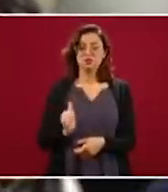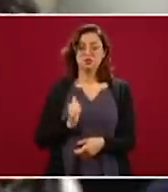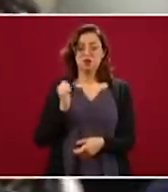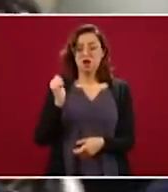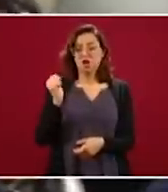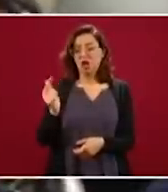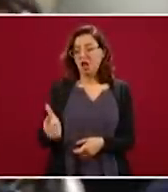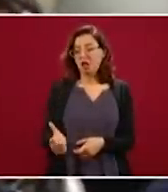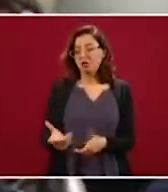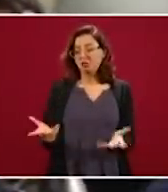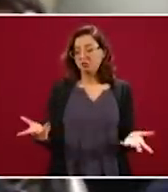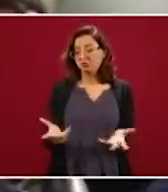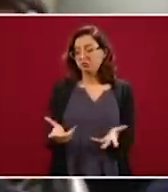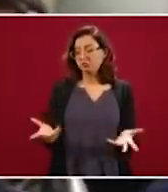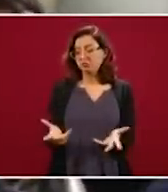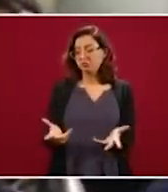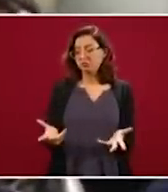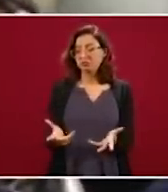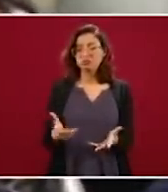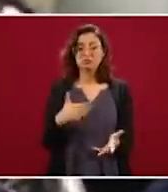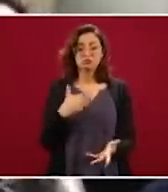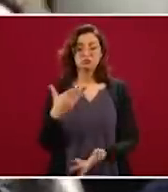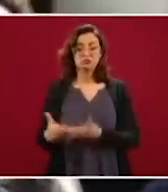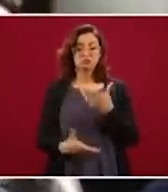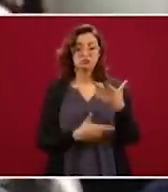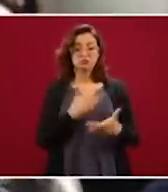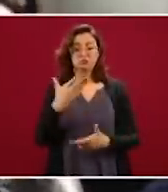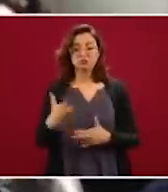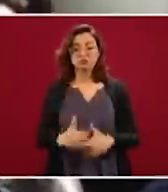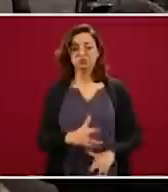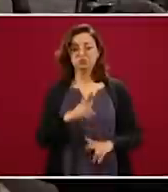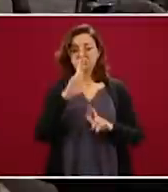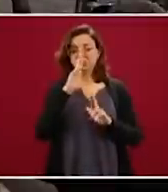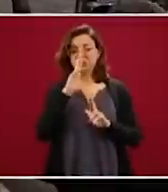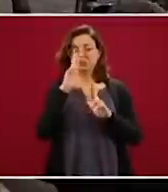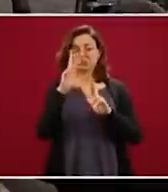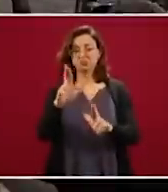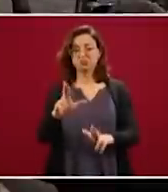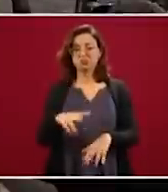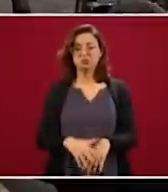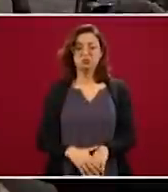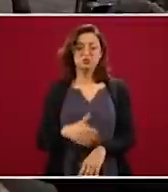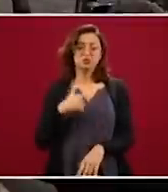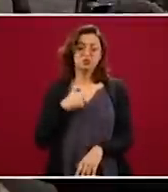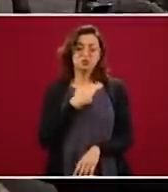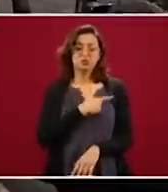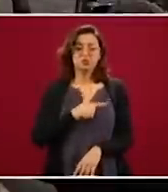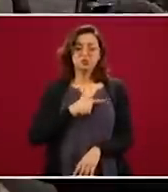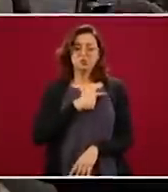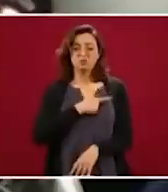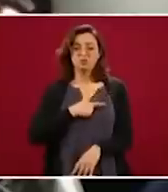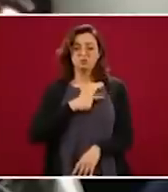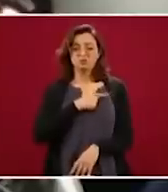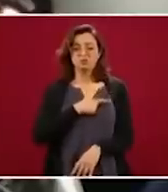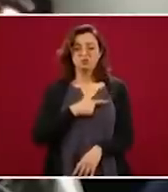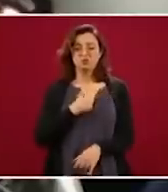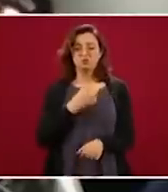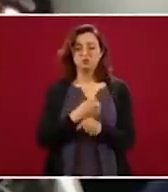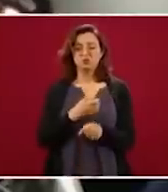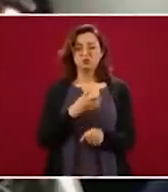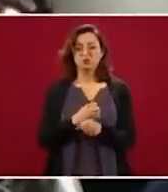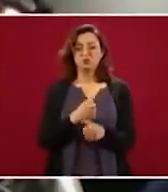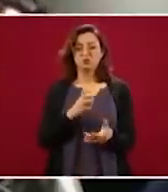algo al respecto. Lo digo con todo respeto, señor, y creo, a mí me daré mucho gusto que su cuarta